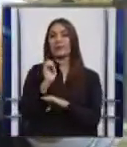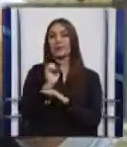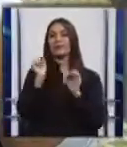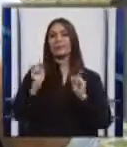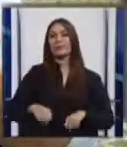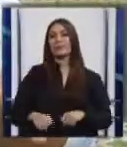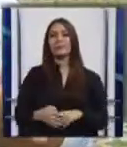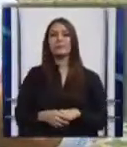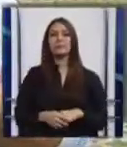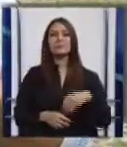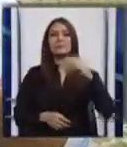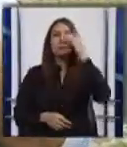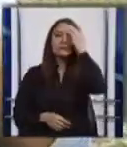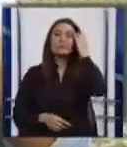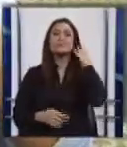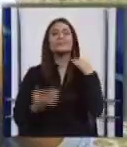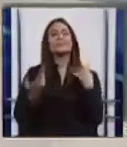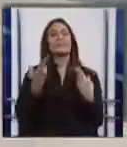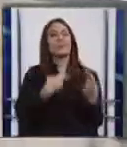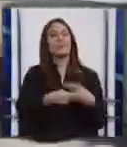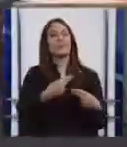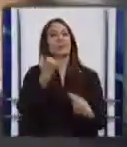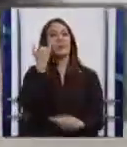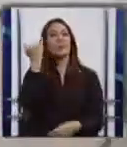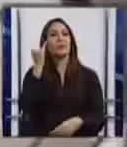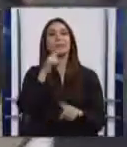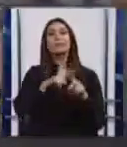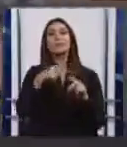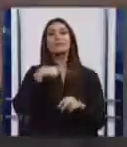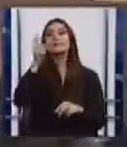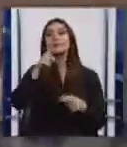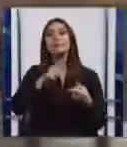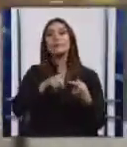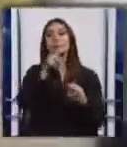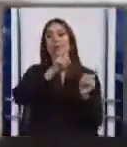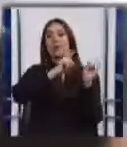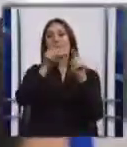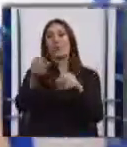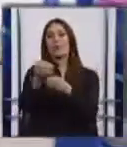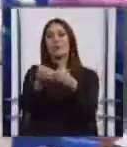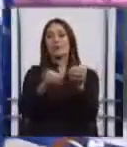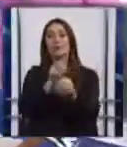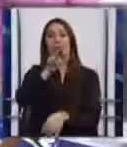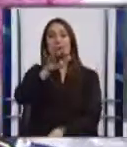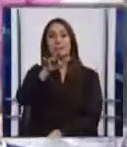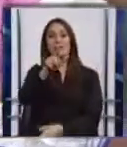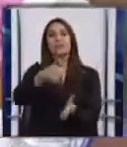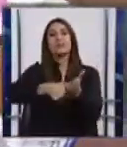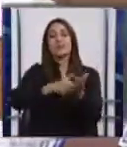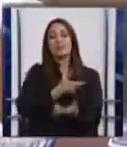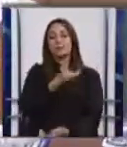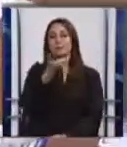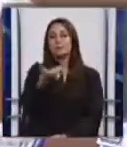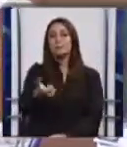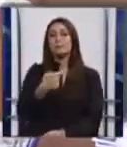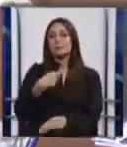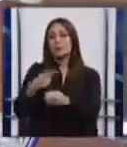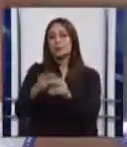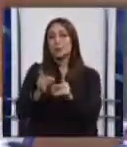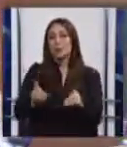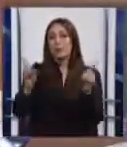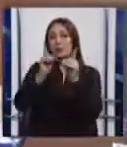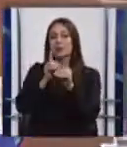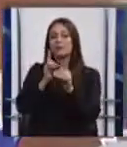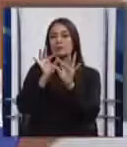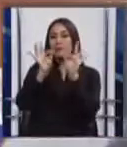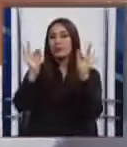poder hacer un emprendimiento. El único requisito es acudir a las sedes de Alianza País, portando la cédula de identidad y estar atento a la información